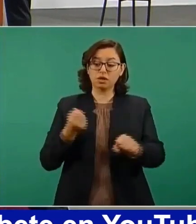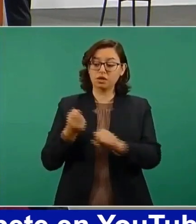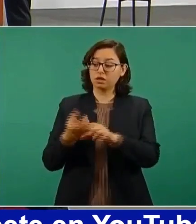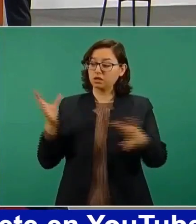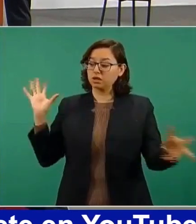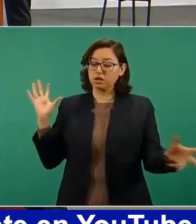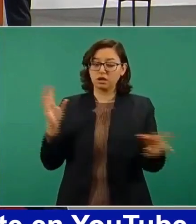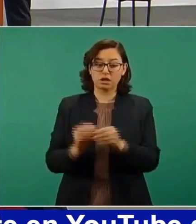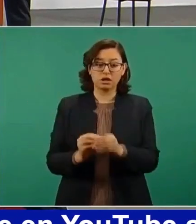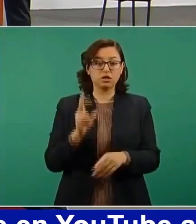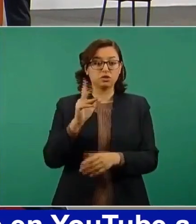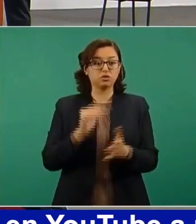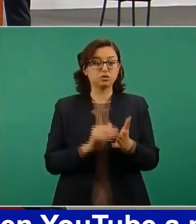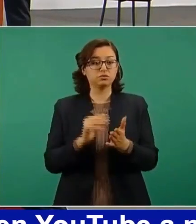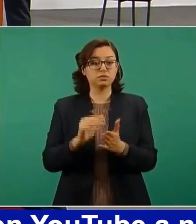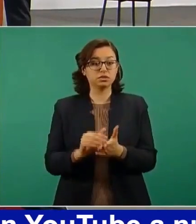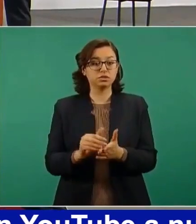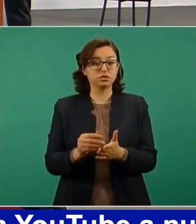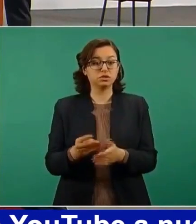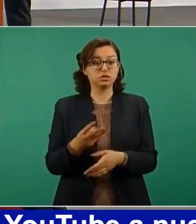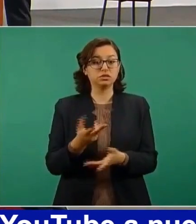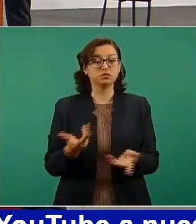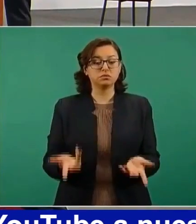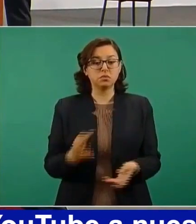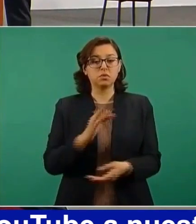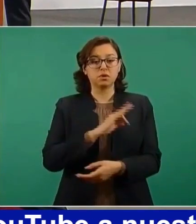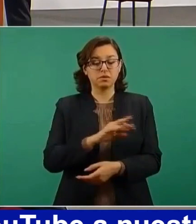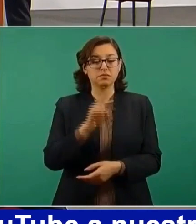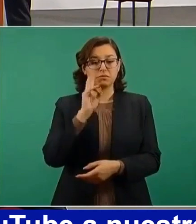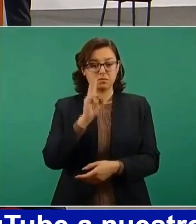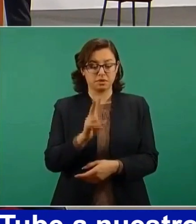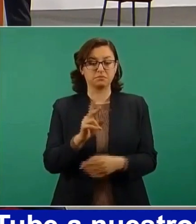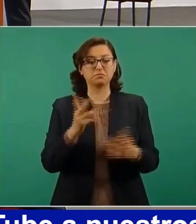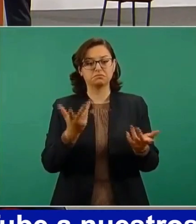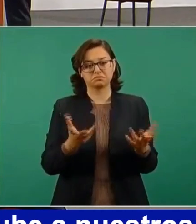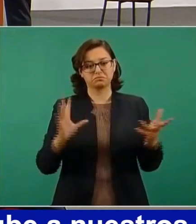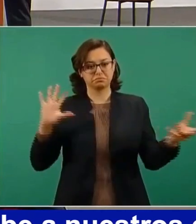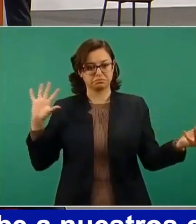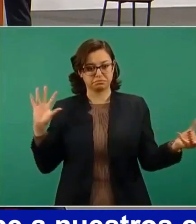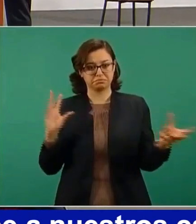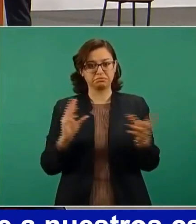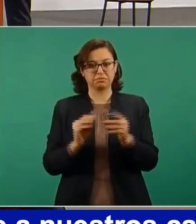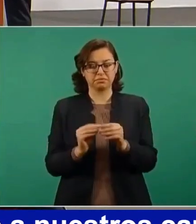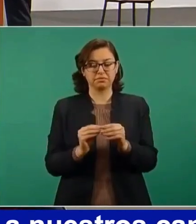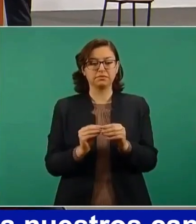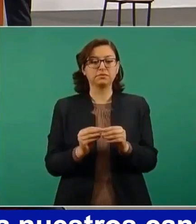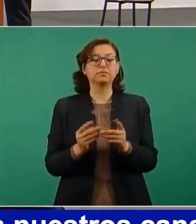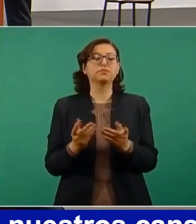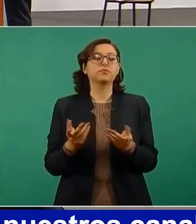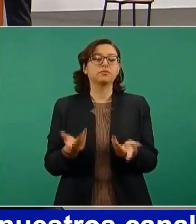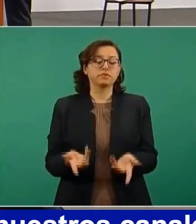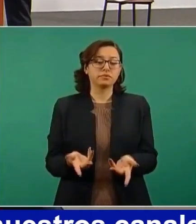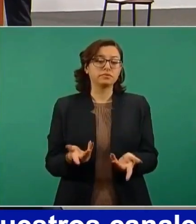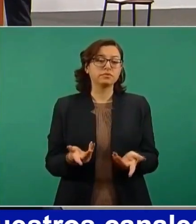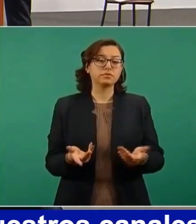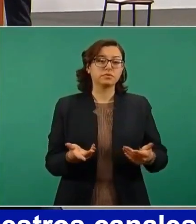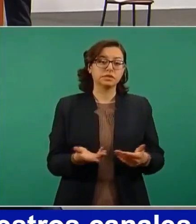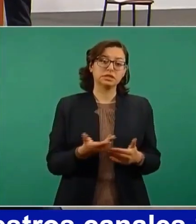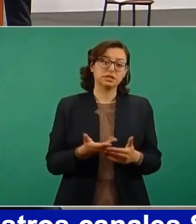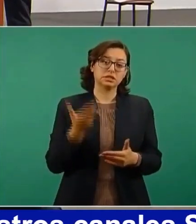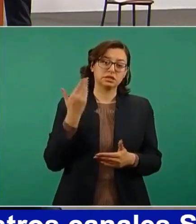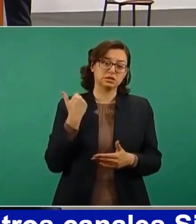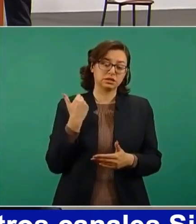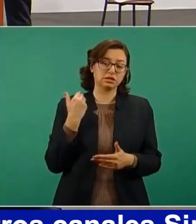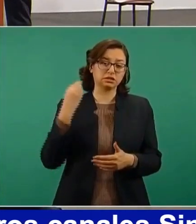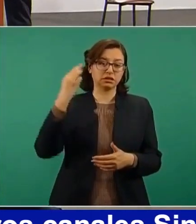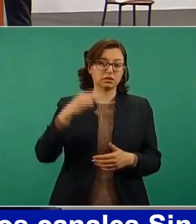2.339.561 y que se sigue en la línea azul, que muestra como el primer ACME, que ya comentamos hace